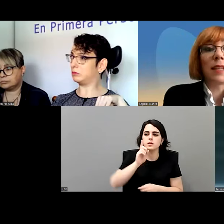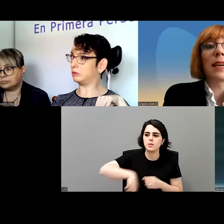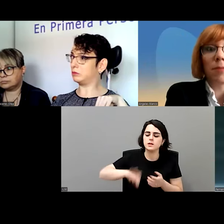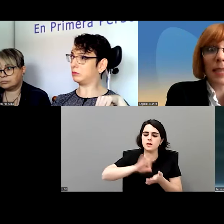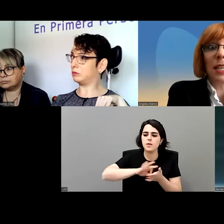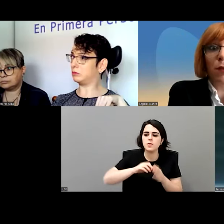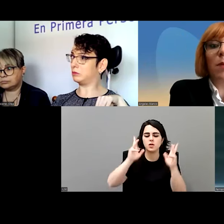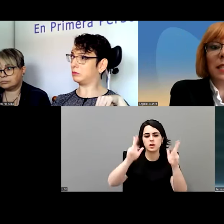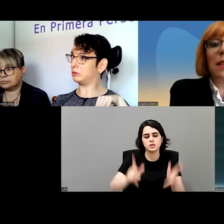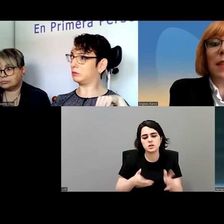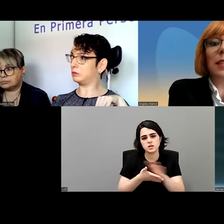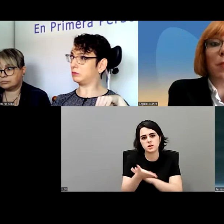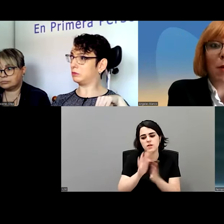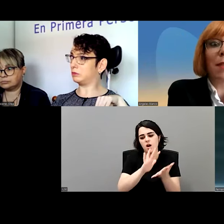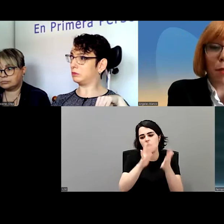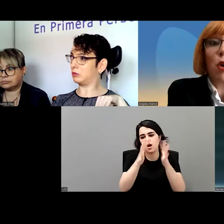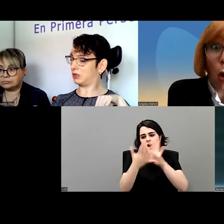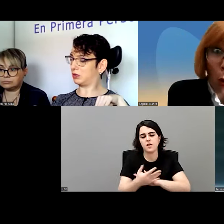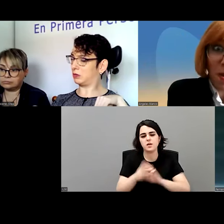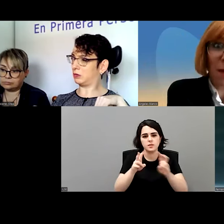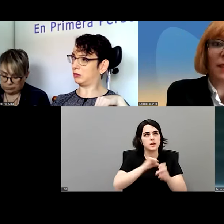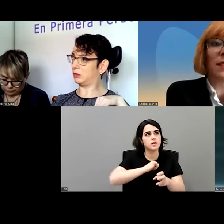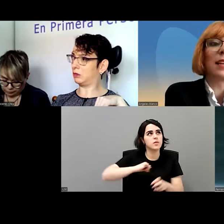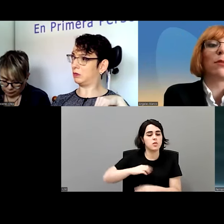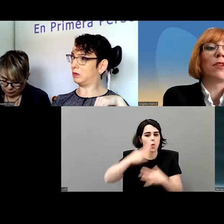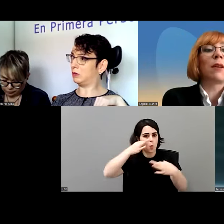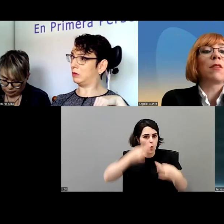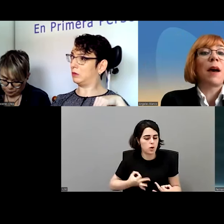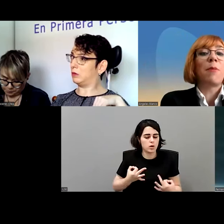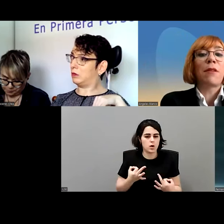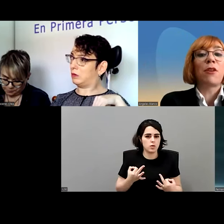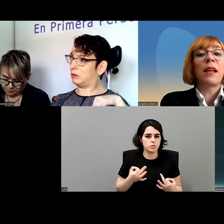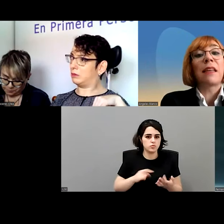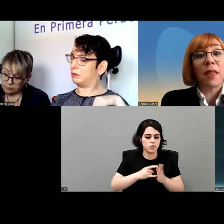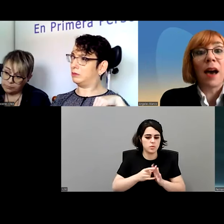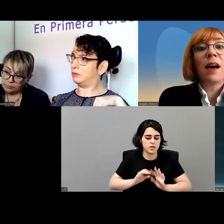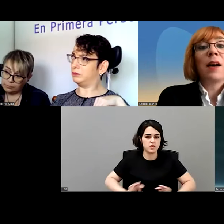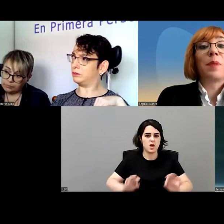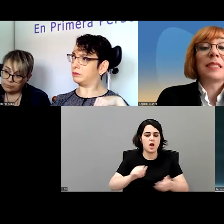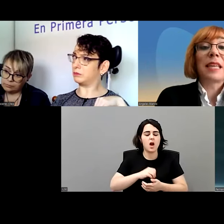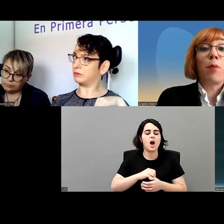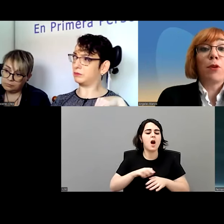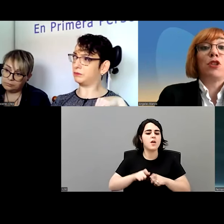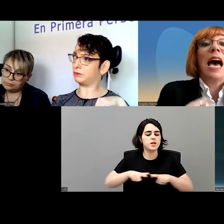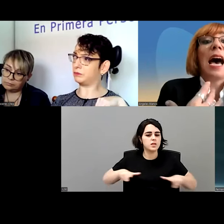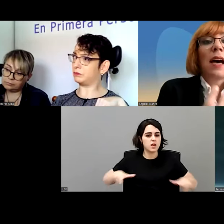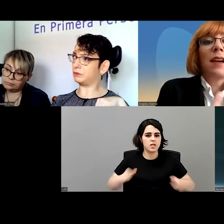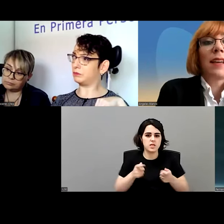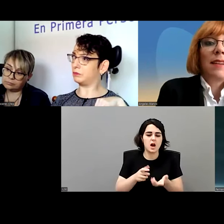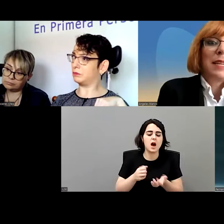residenciales tienen que transformarse hacia la individualización, obviamente las soluciones habitacionales y hacia prestar